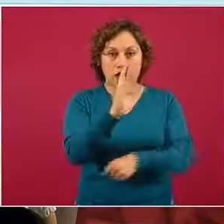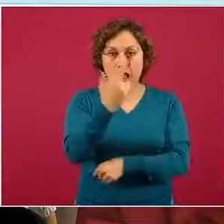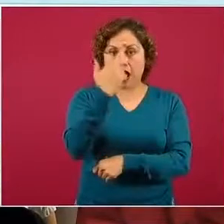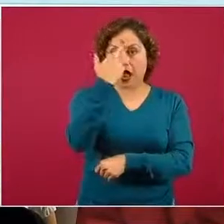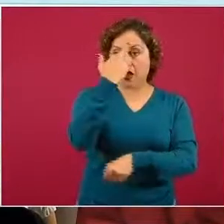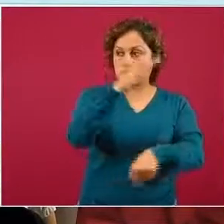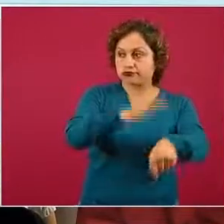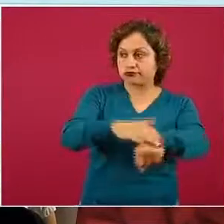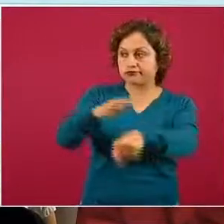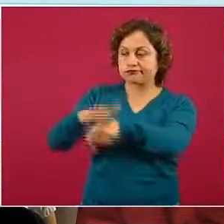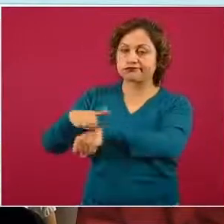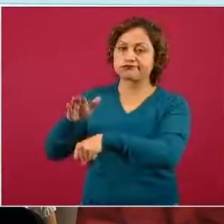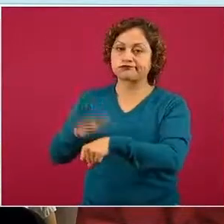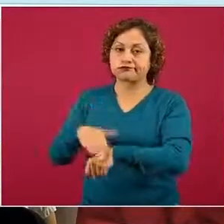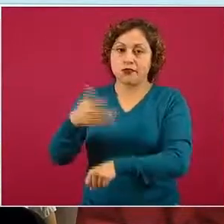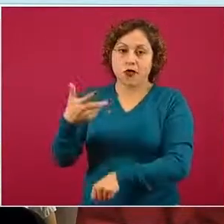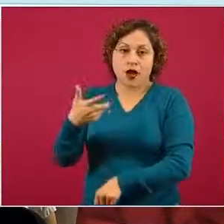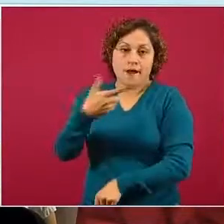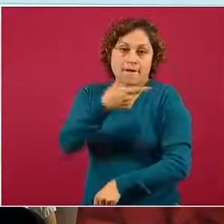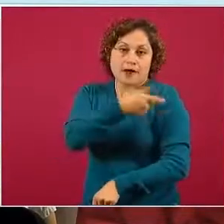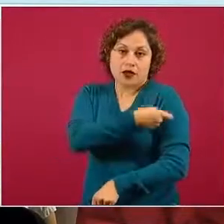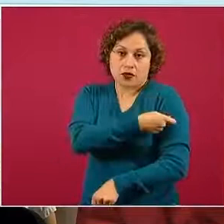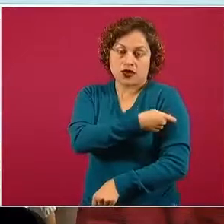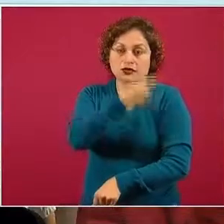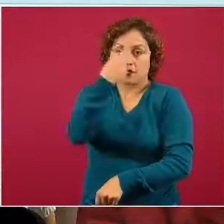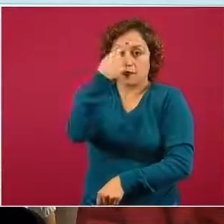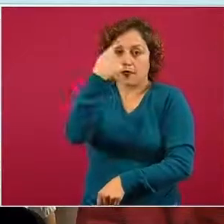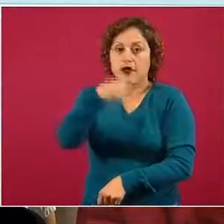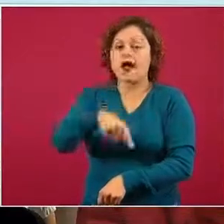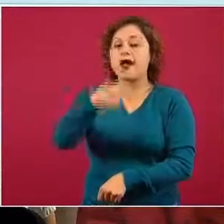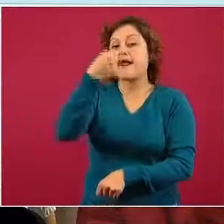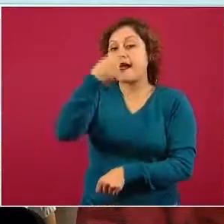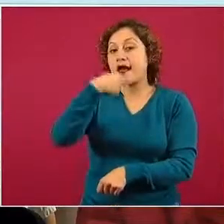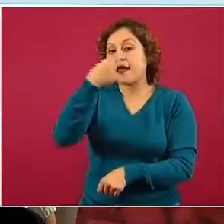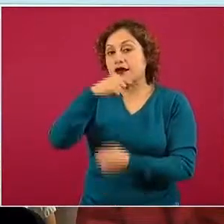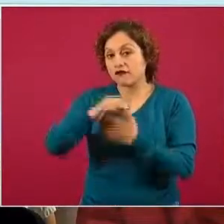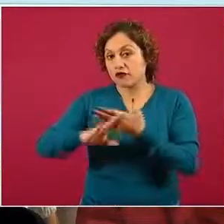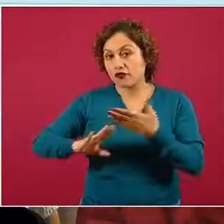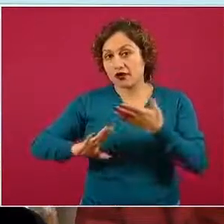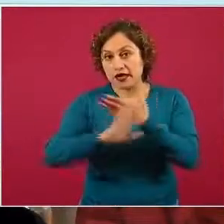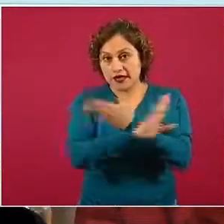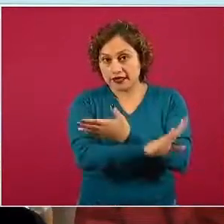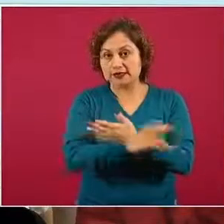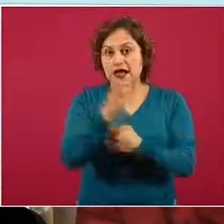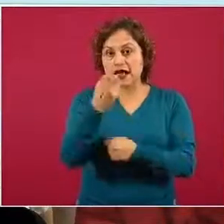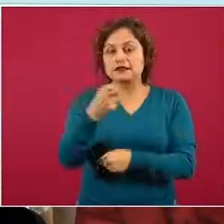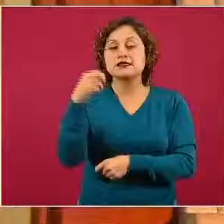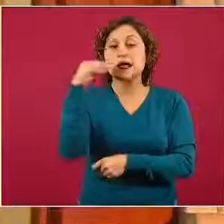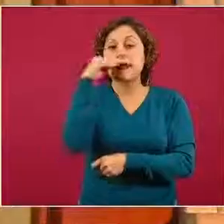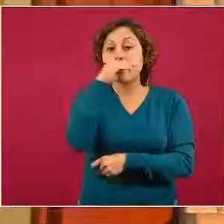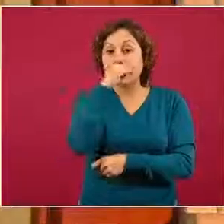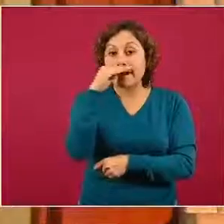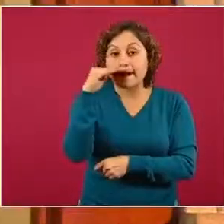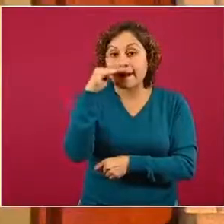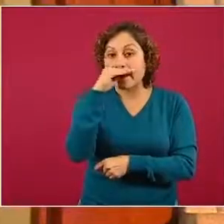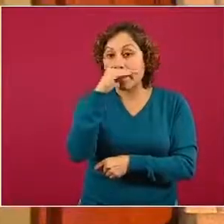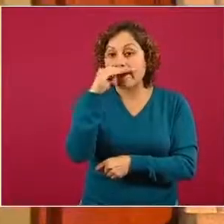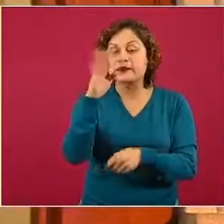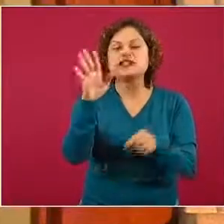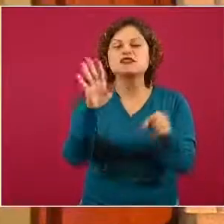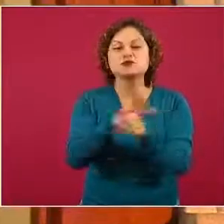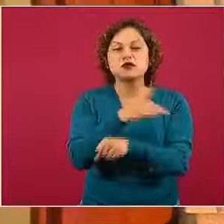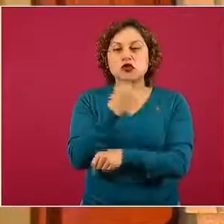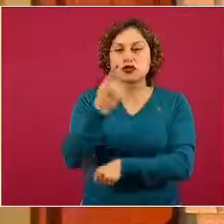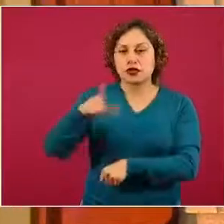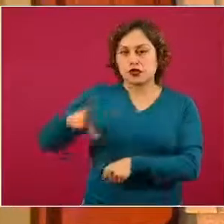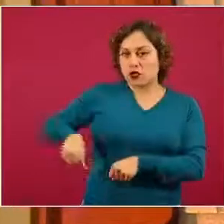la vacunación contra la influenza estacional es gratuita porque el Gobierno de México paga por ella